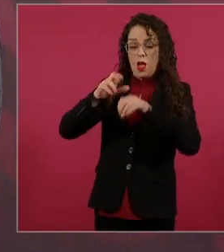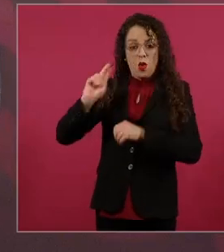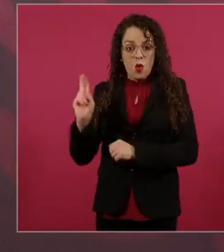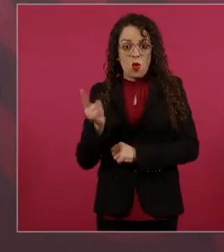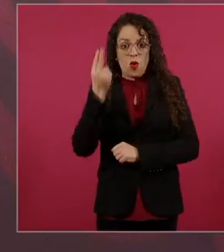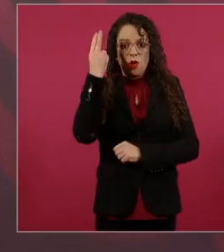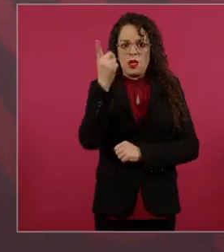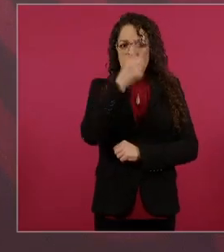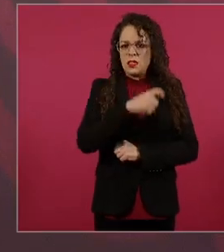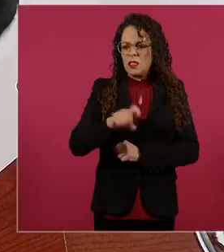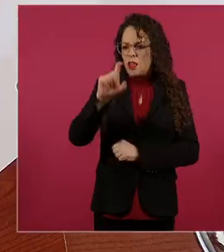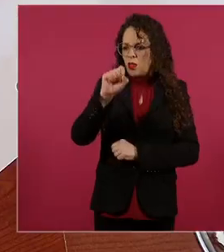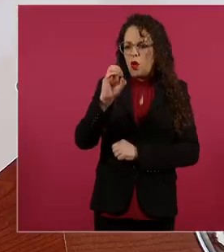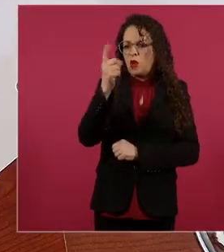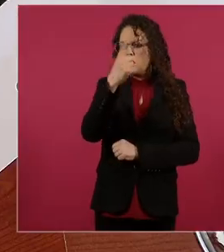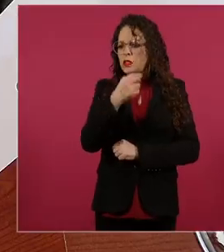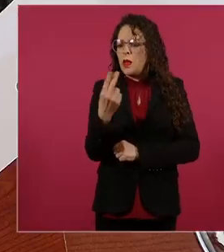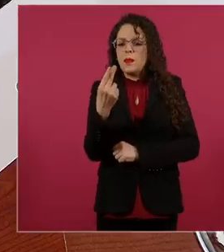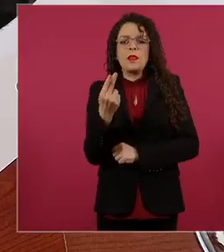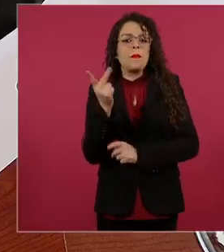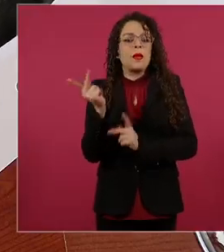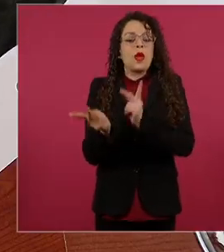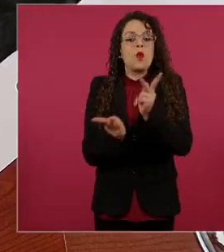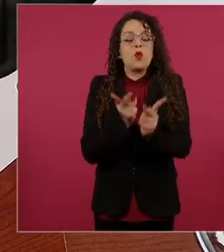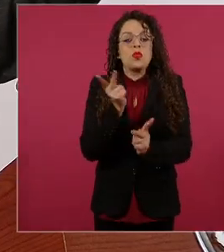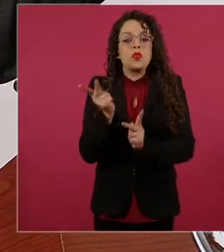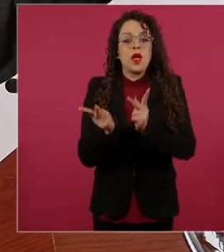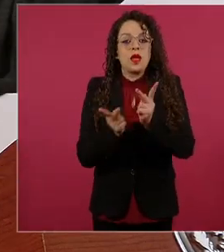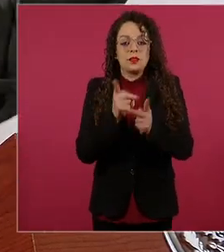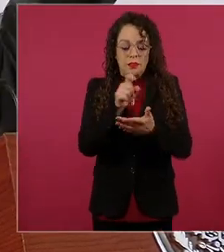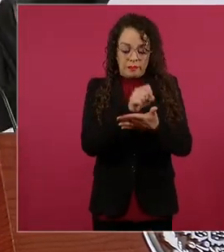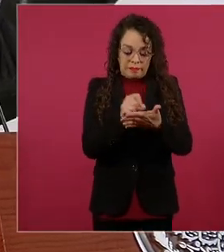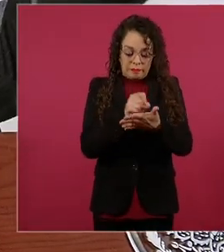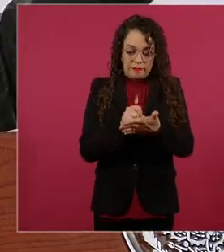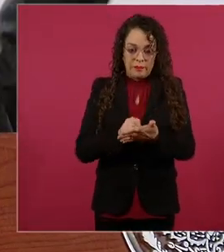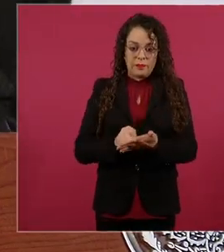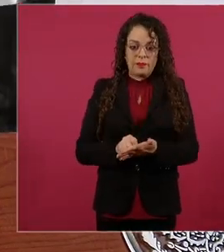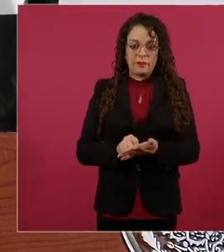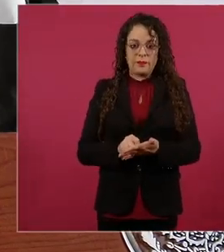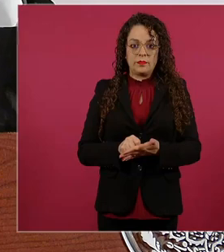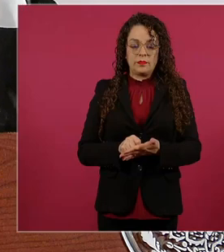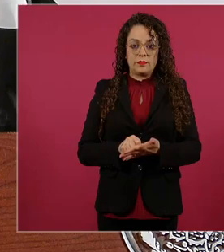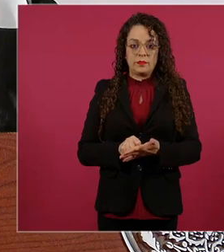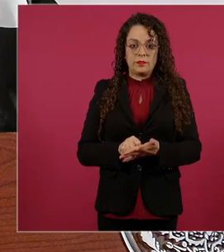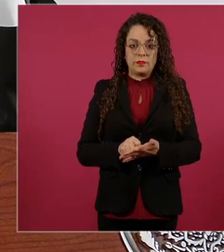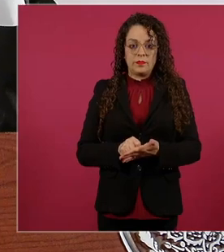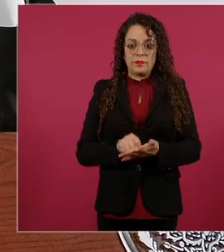y decían pues van a a entrar vamos a admitir